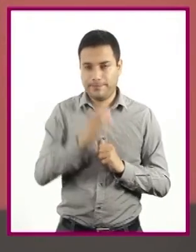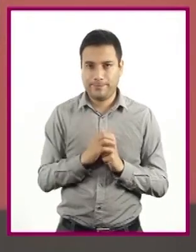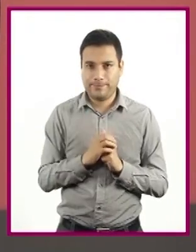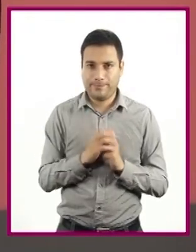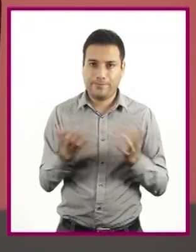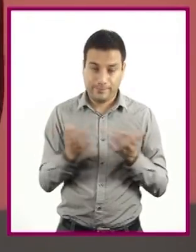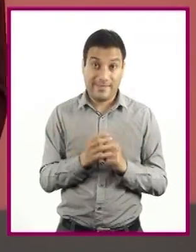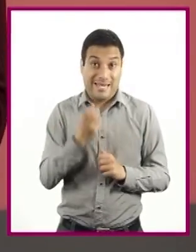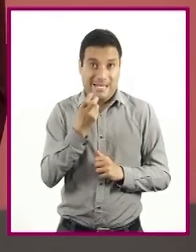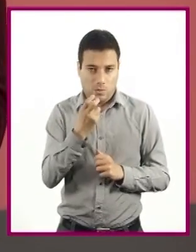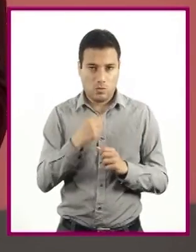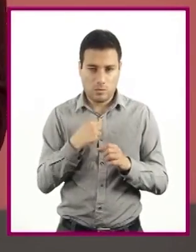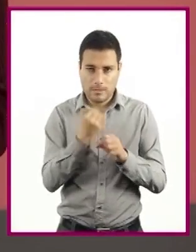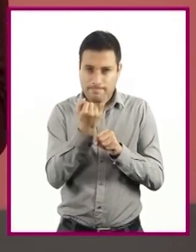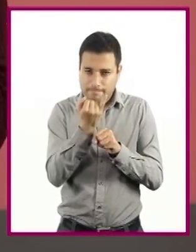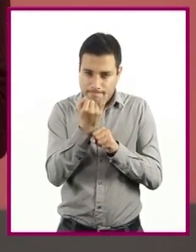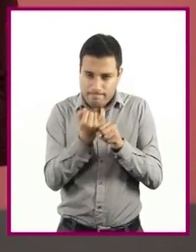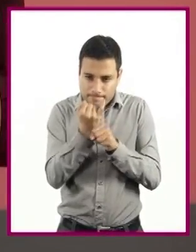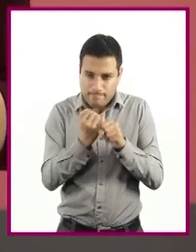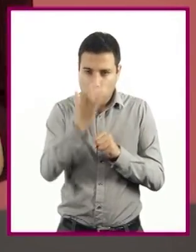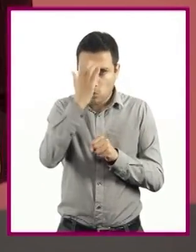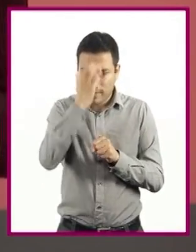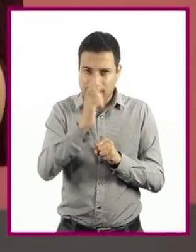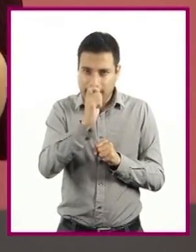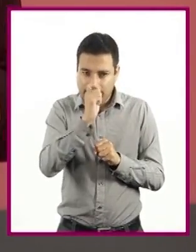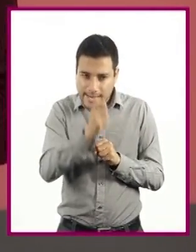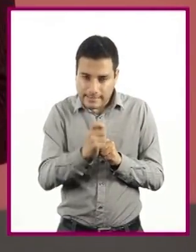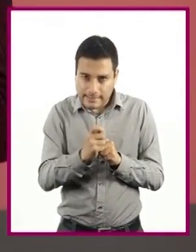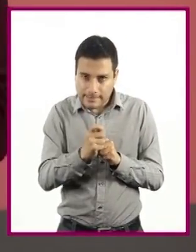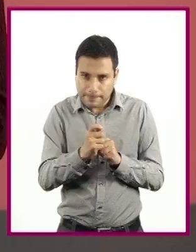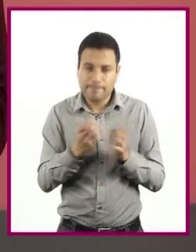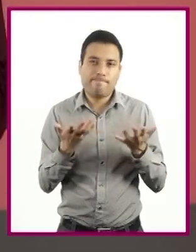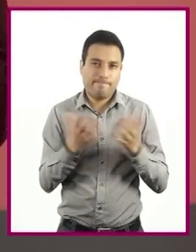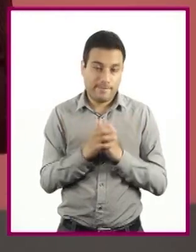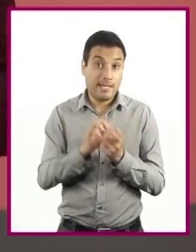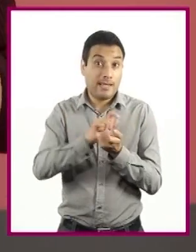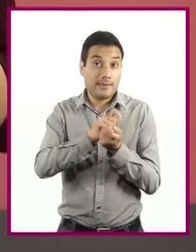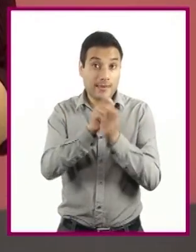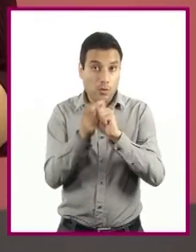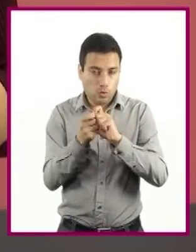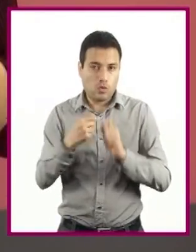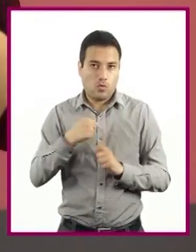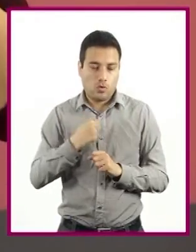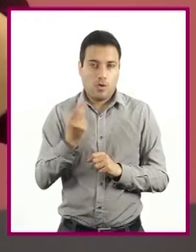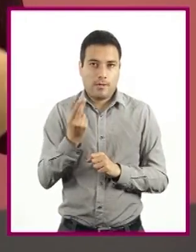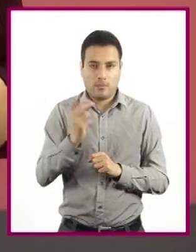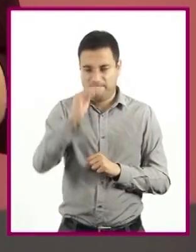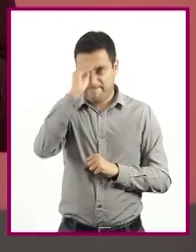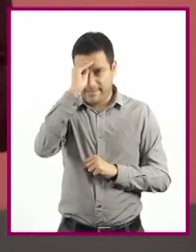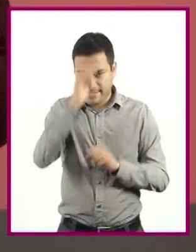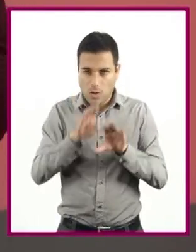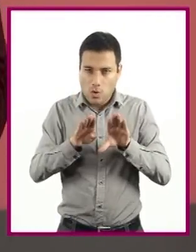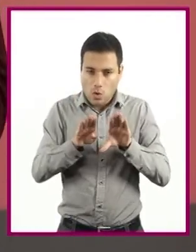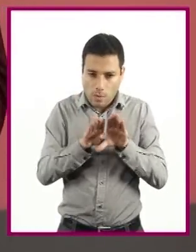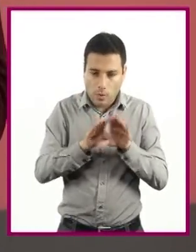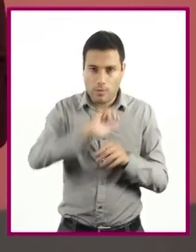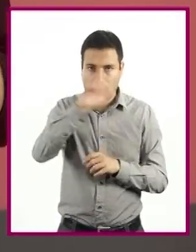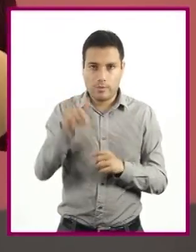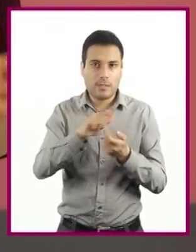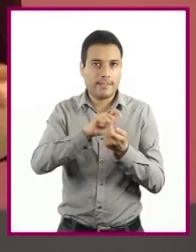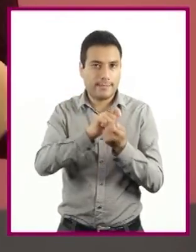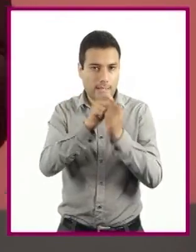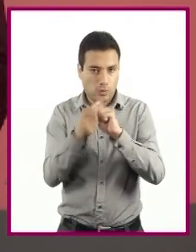el proceso de conocer todos los detalles en torno al proverbio, el traductor forja su estrategia de cómo debe